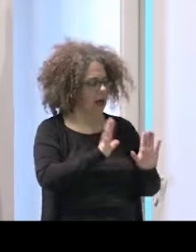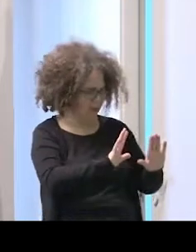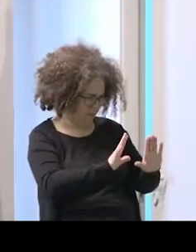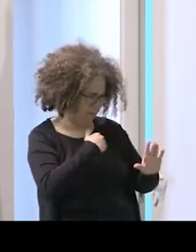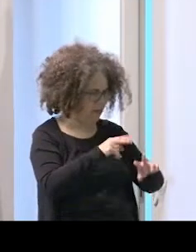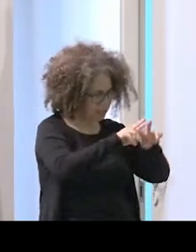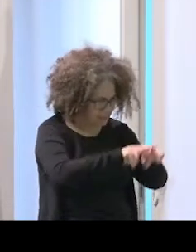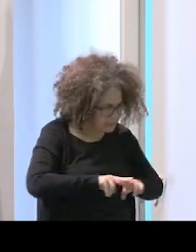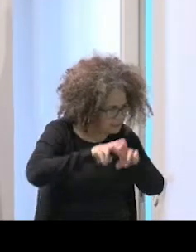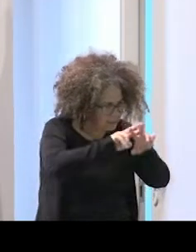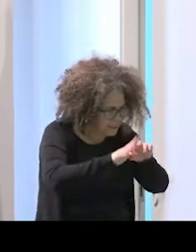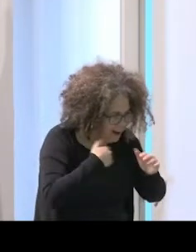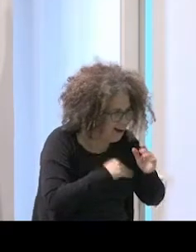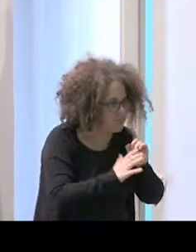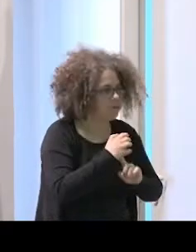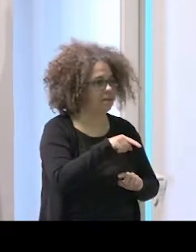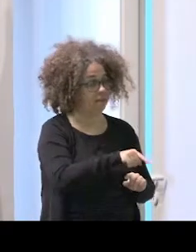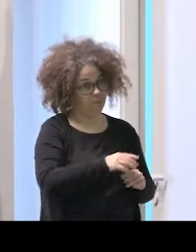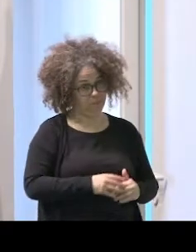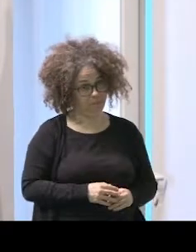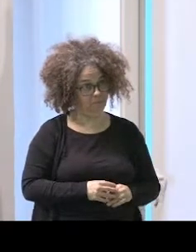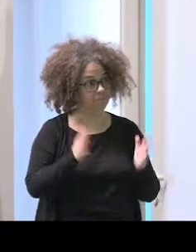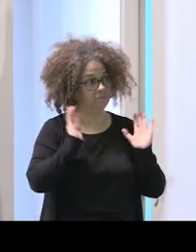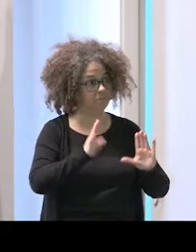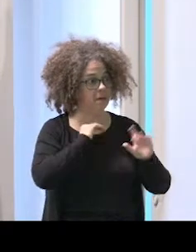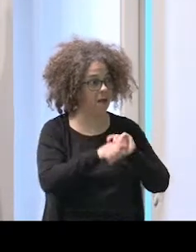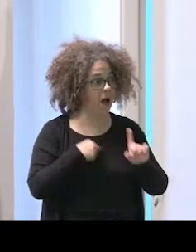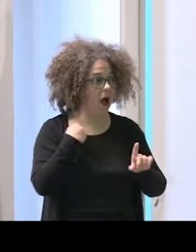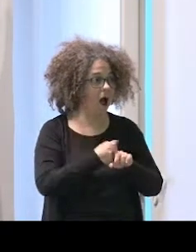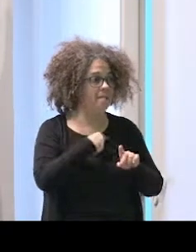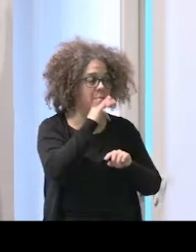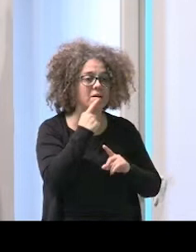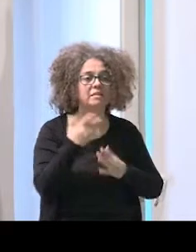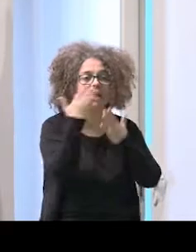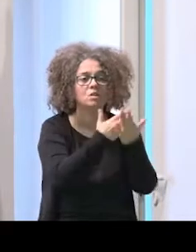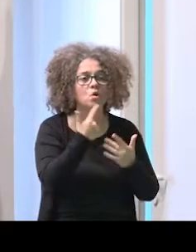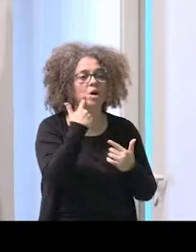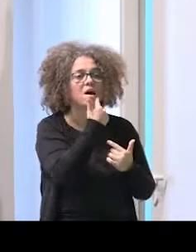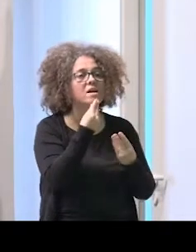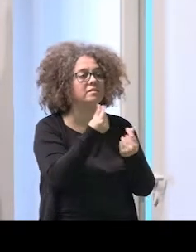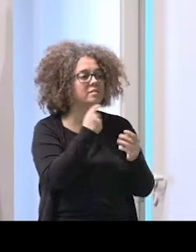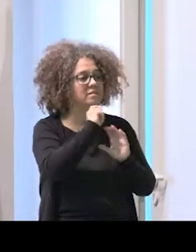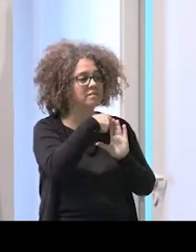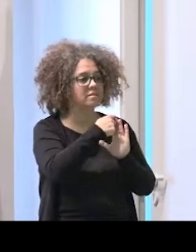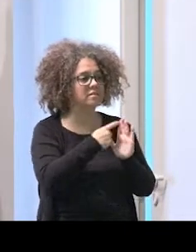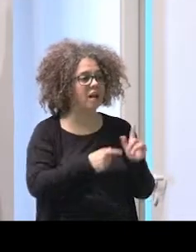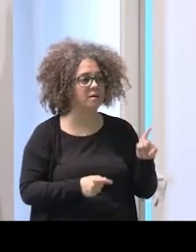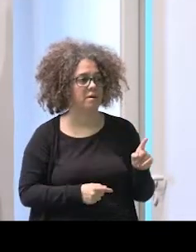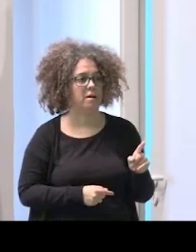más síntomas de lo que tú pensabas, ¿vale? Además, el estudio en citomegalovirus en saliva para el cribado de los niños